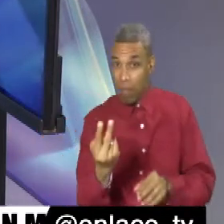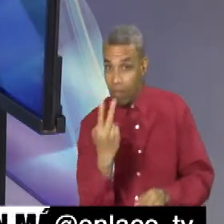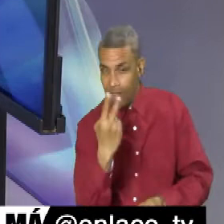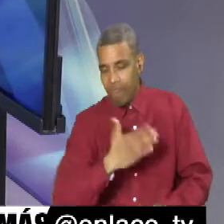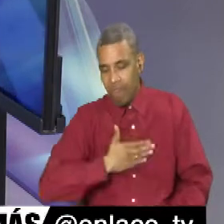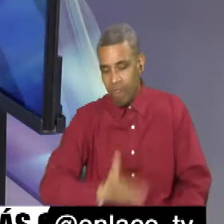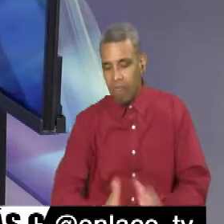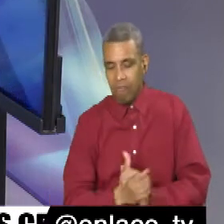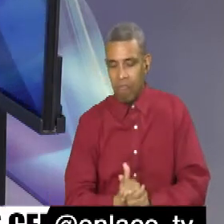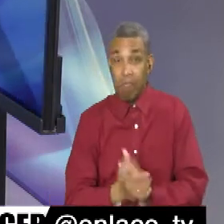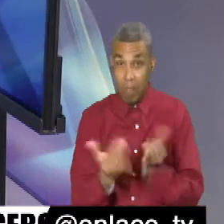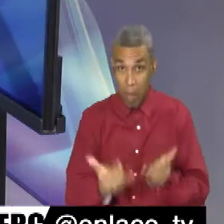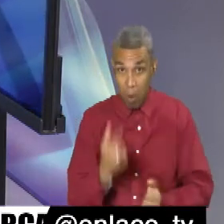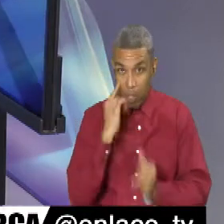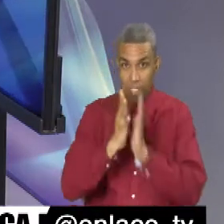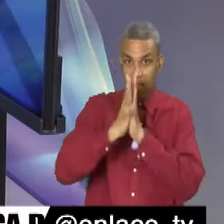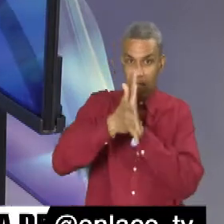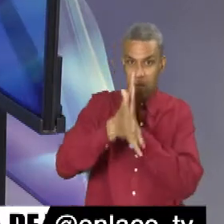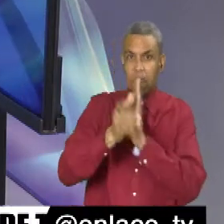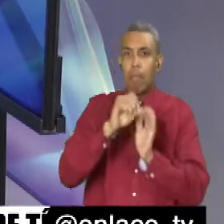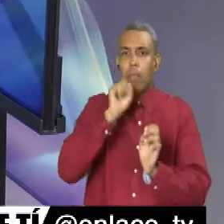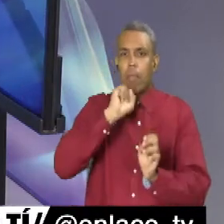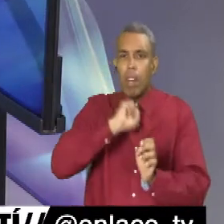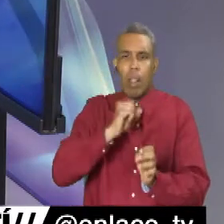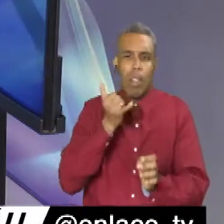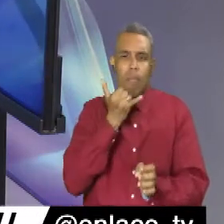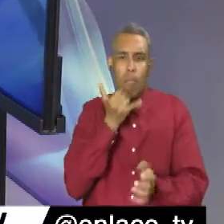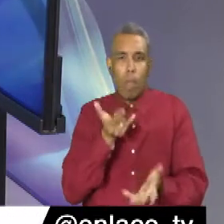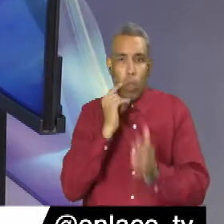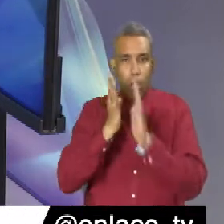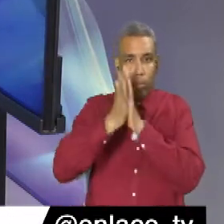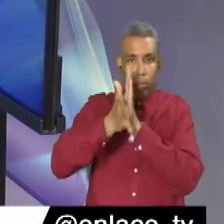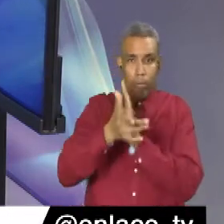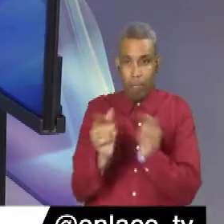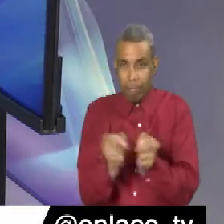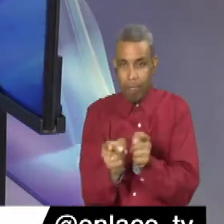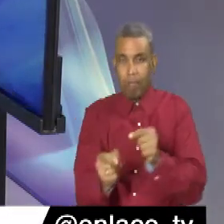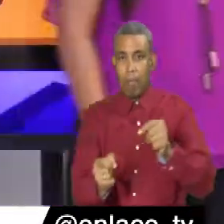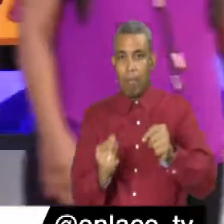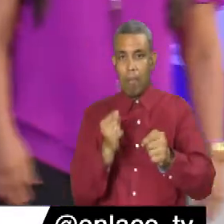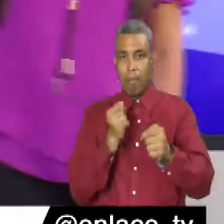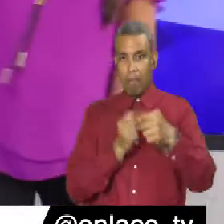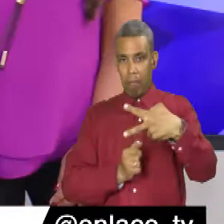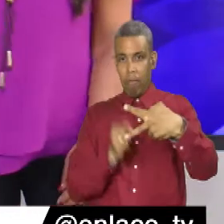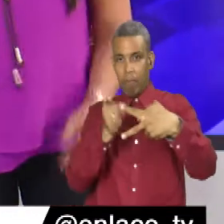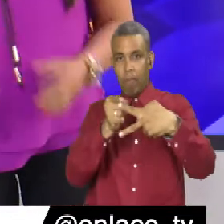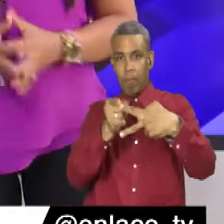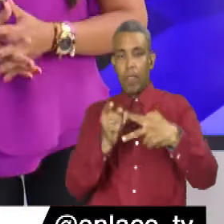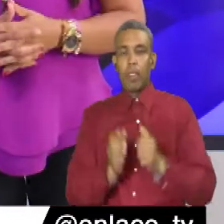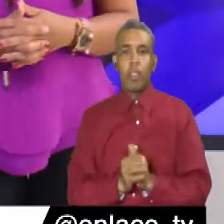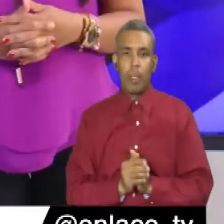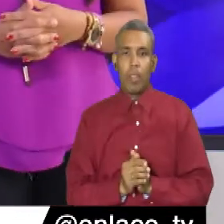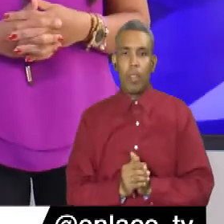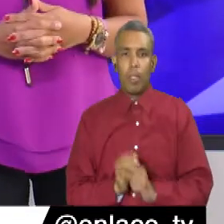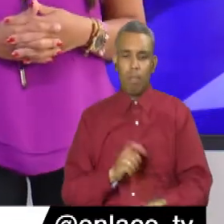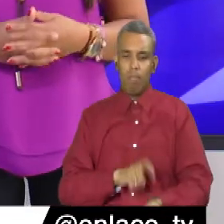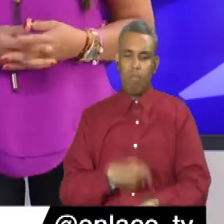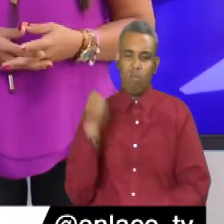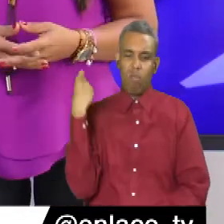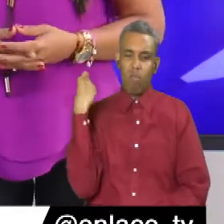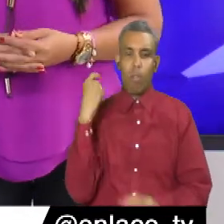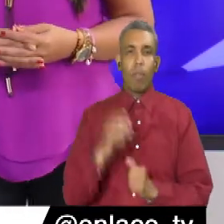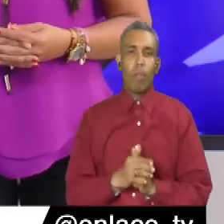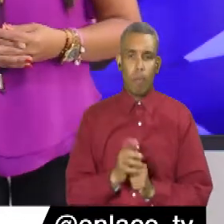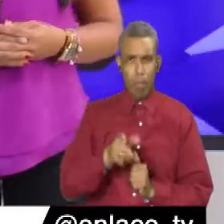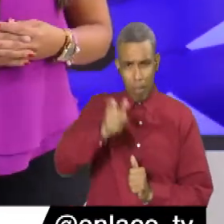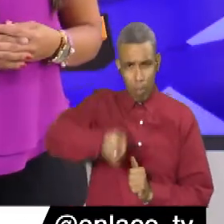www.enlacetelevisión.com. Es el momento de conocer los titulares de los hechos que hoy son noticia. Fueron capturados en las últimas horas tres hombres quienes